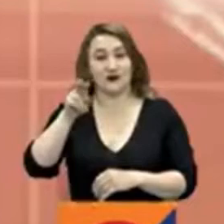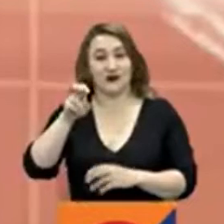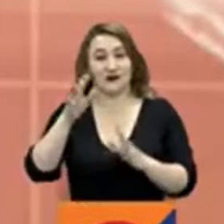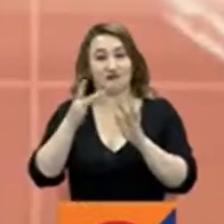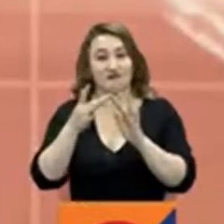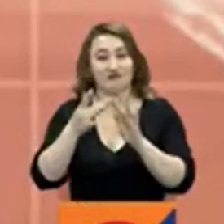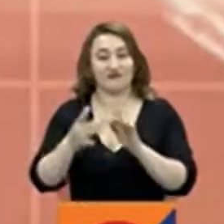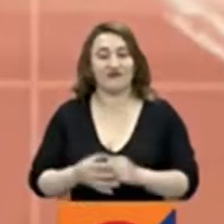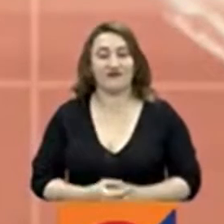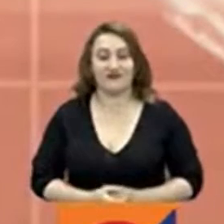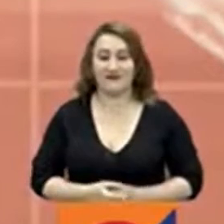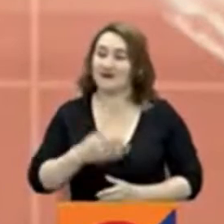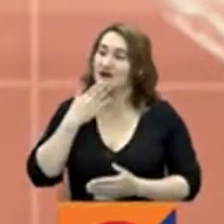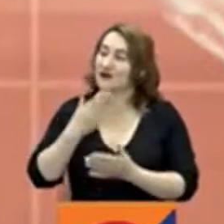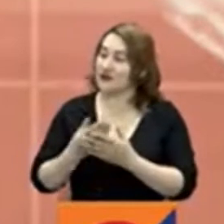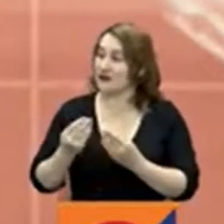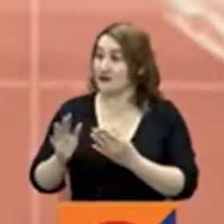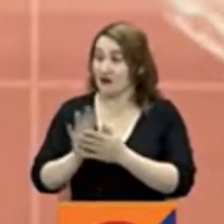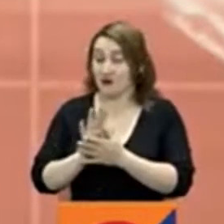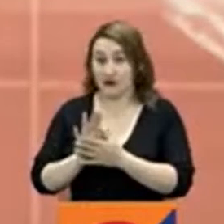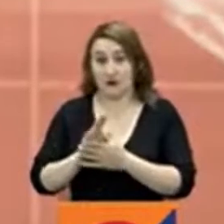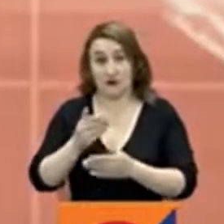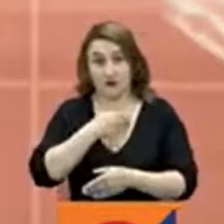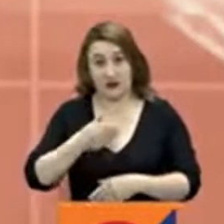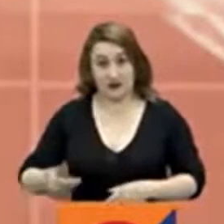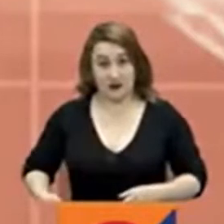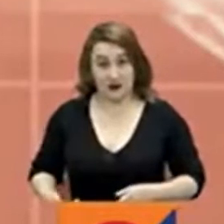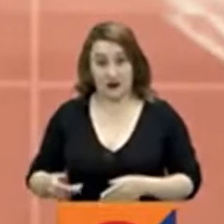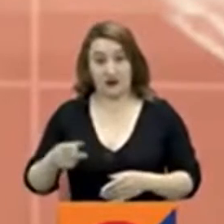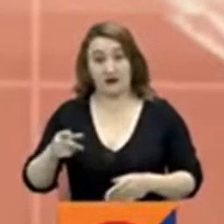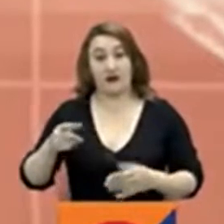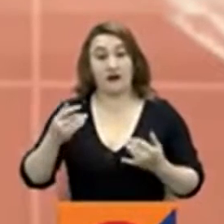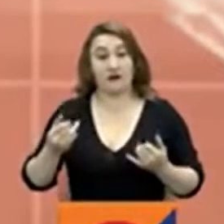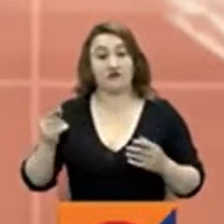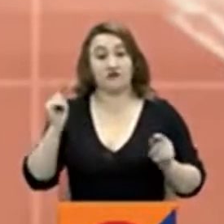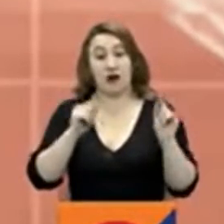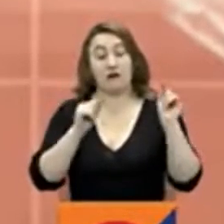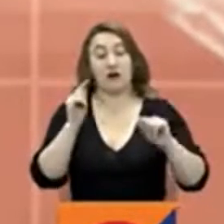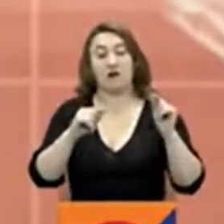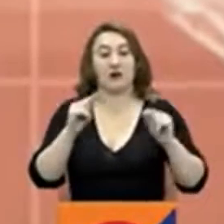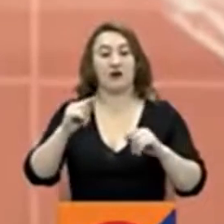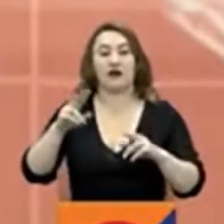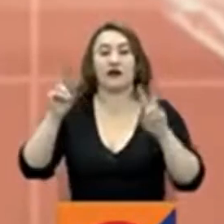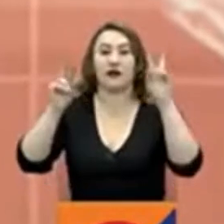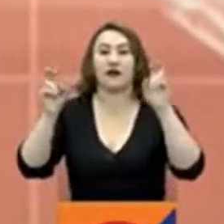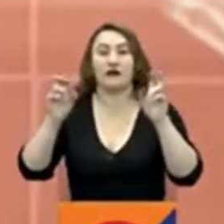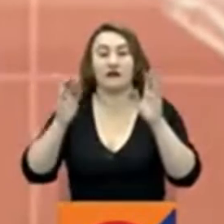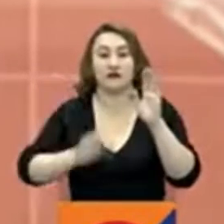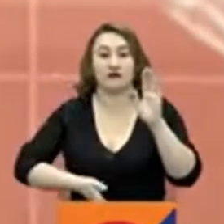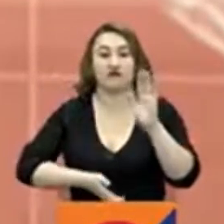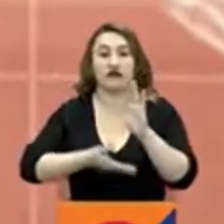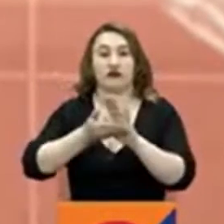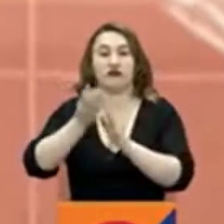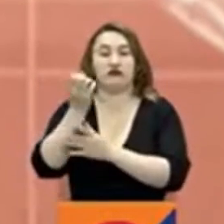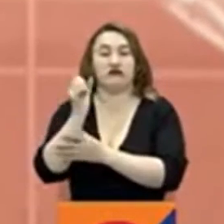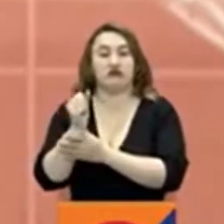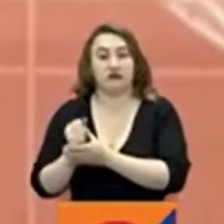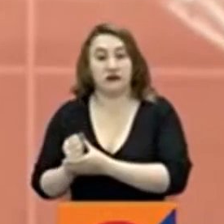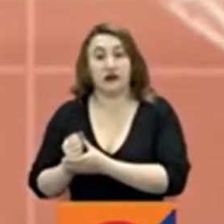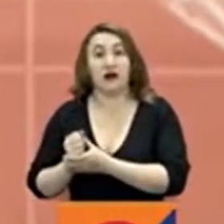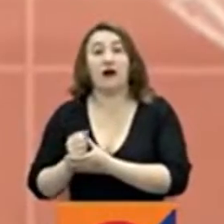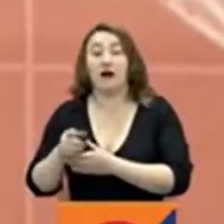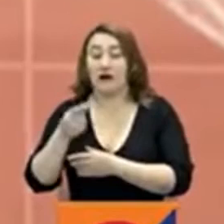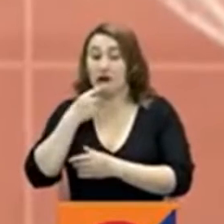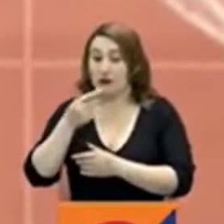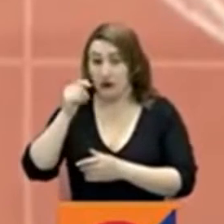muchas gracias por la información. El presidente de la República respondió las críticas sobre el aumento del déficit del país. El mandatario recordó